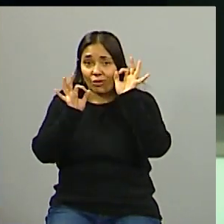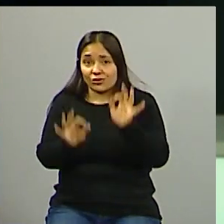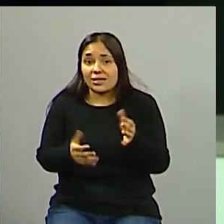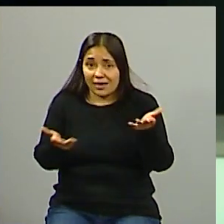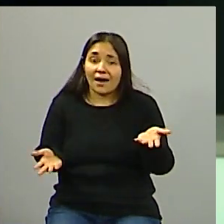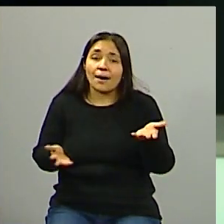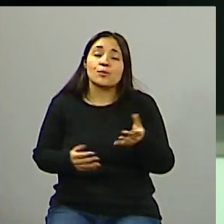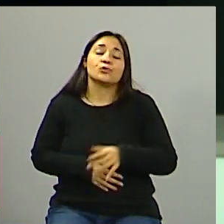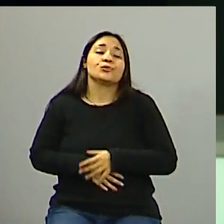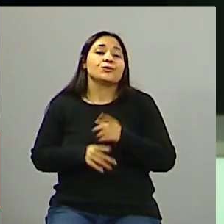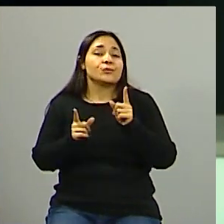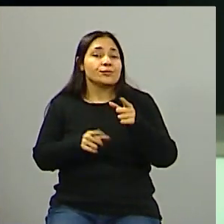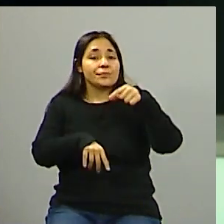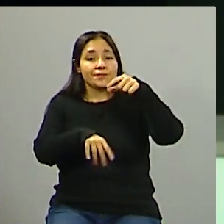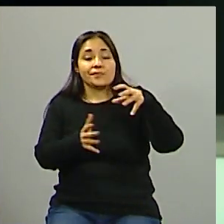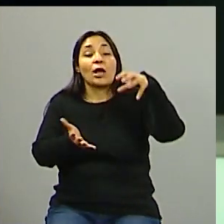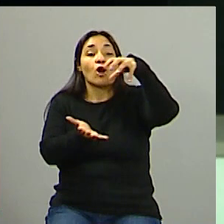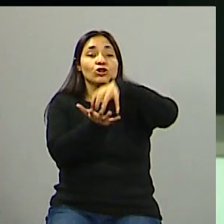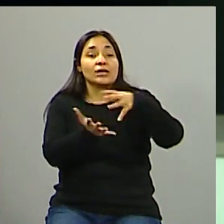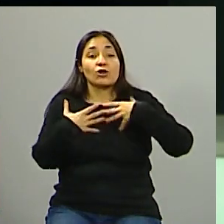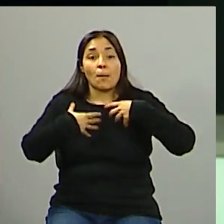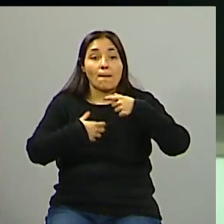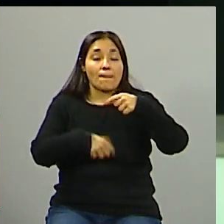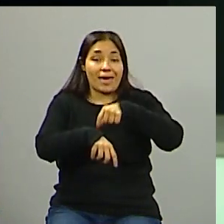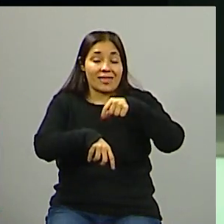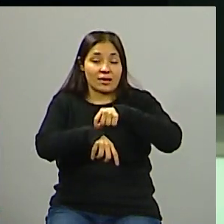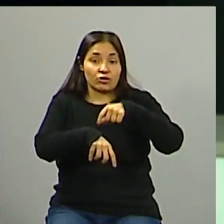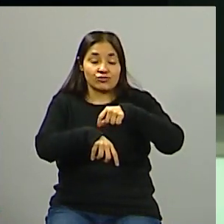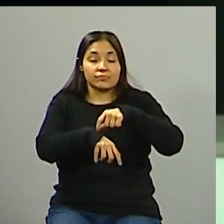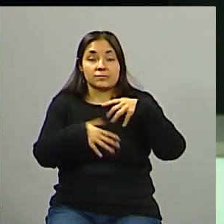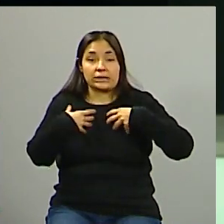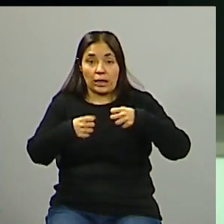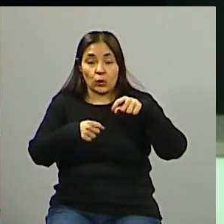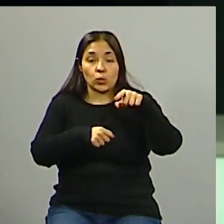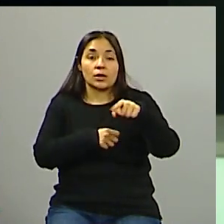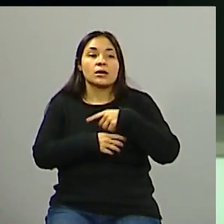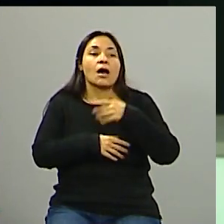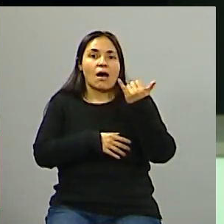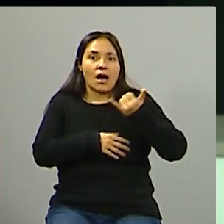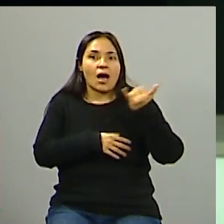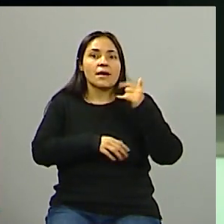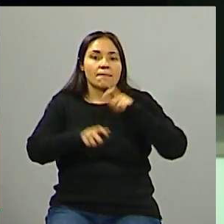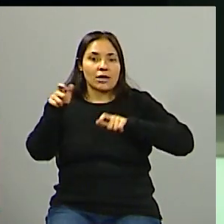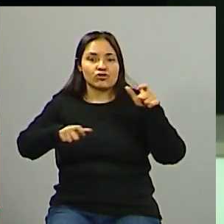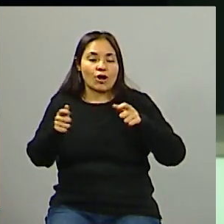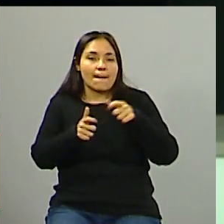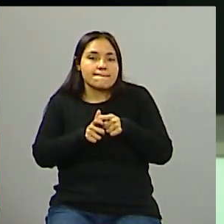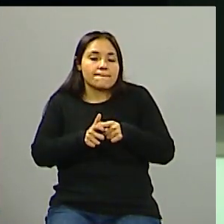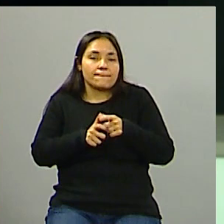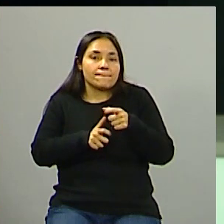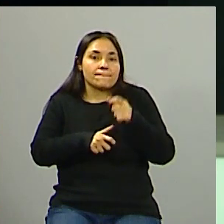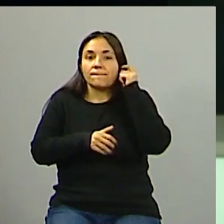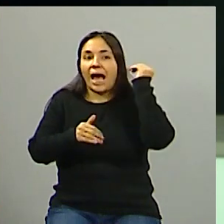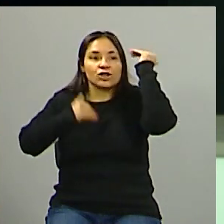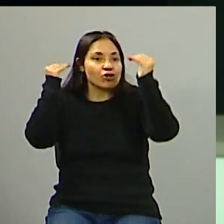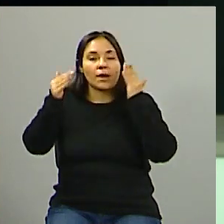estos centros médicos cada vez tienen más demanda de personas mayores. Entonces, si la